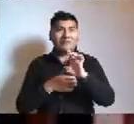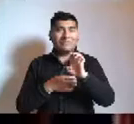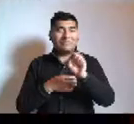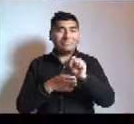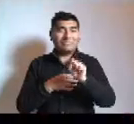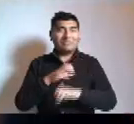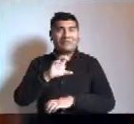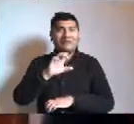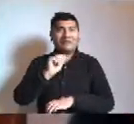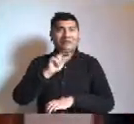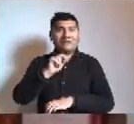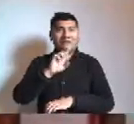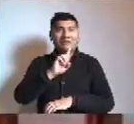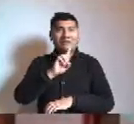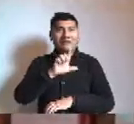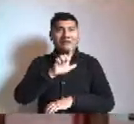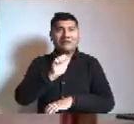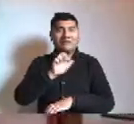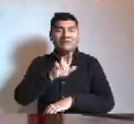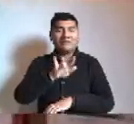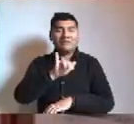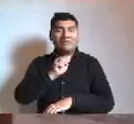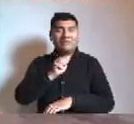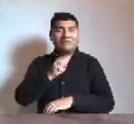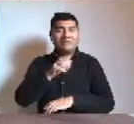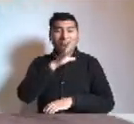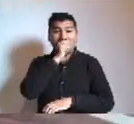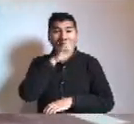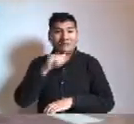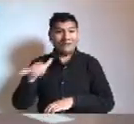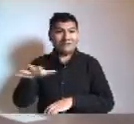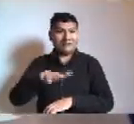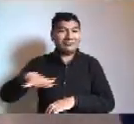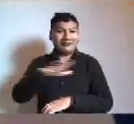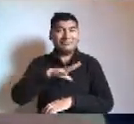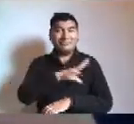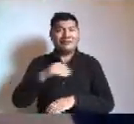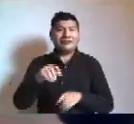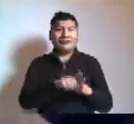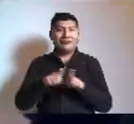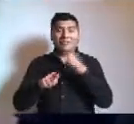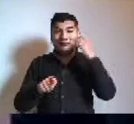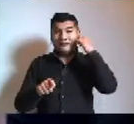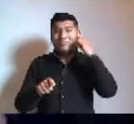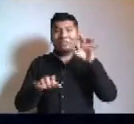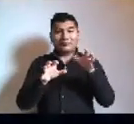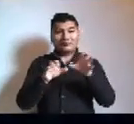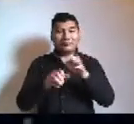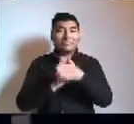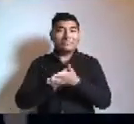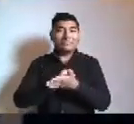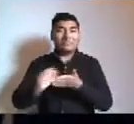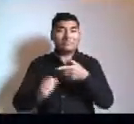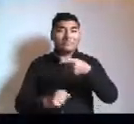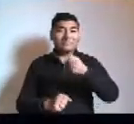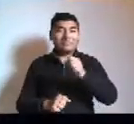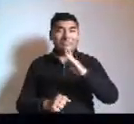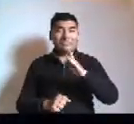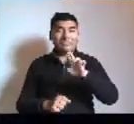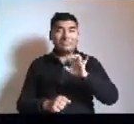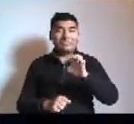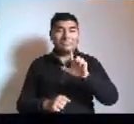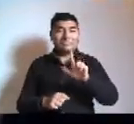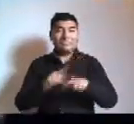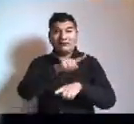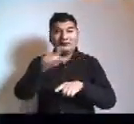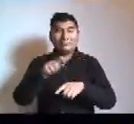nacional. Estamos también a través de Radio Candelaria para Coro y Cuyungas y también a través de Radio San Gabriel. Ustedes nos pueden seguir en video